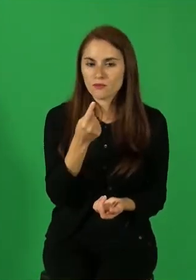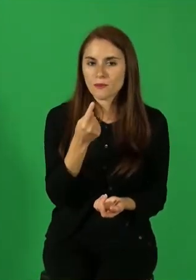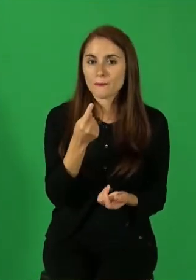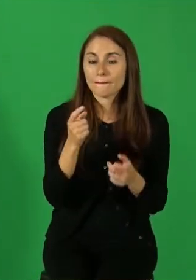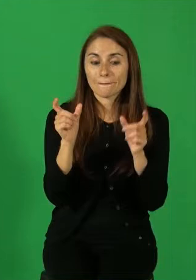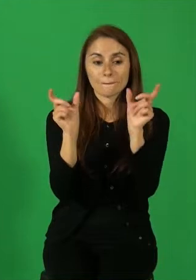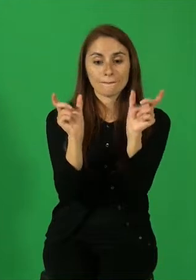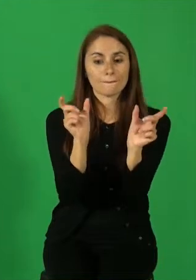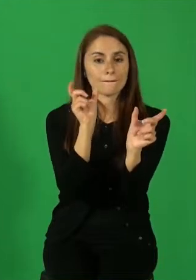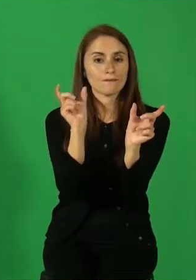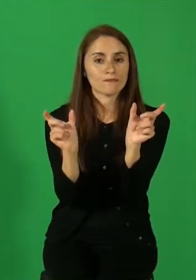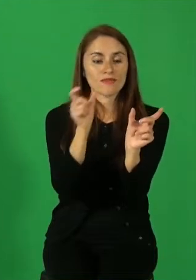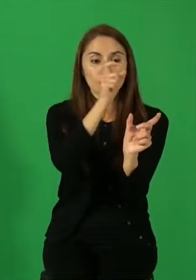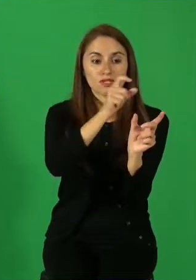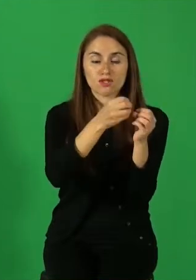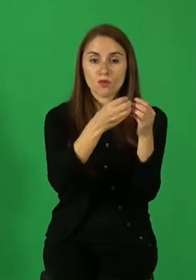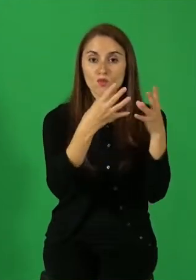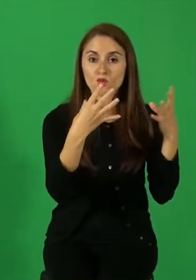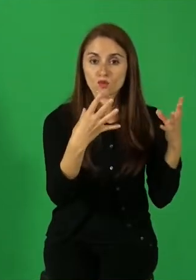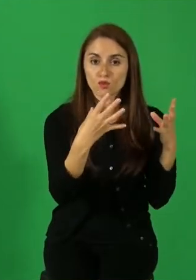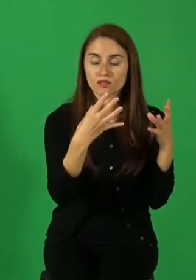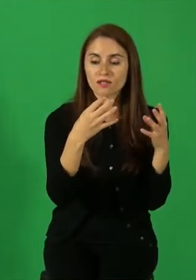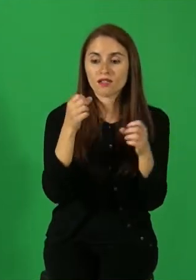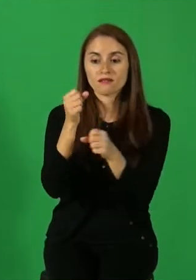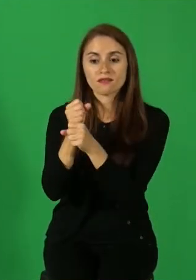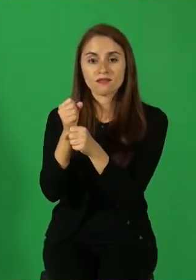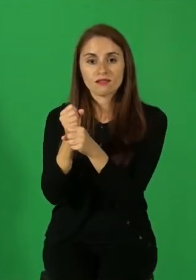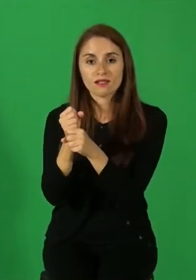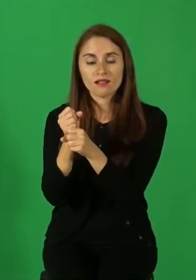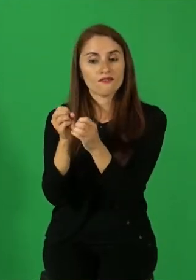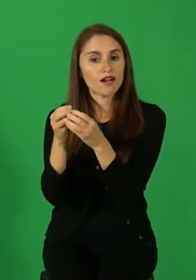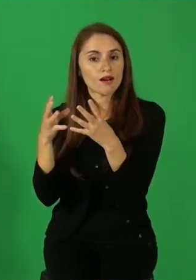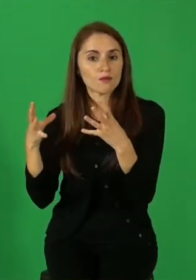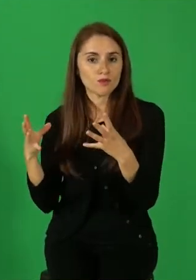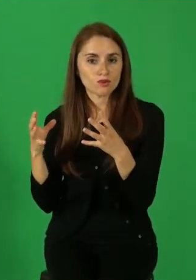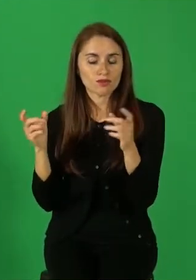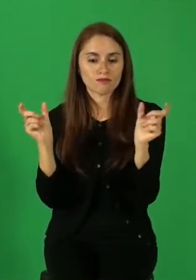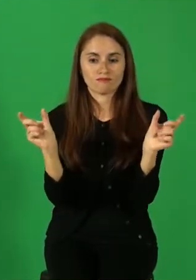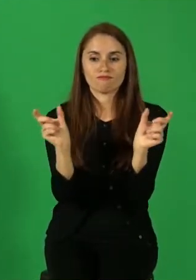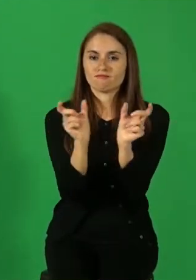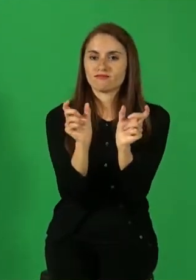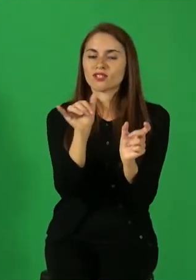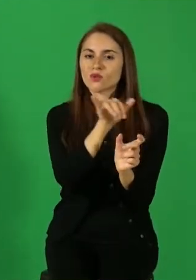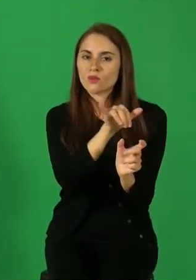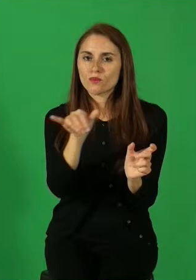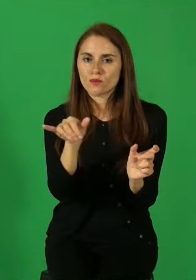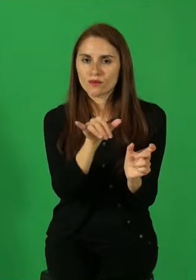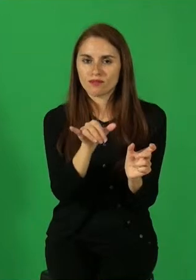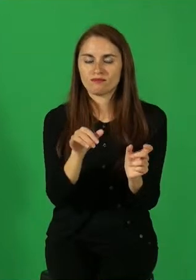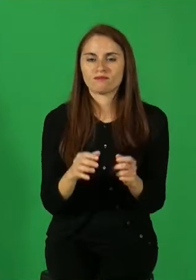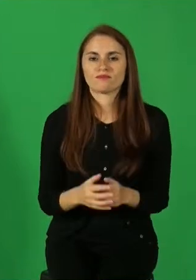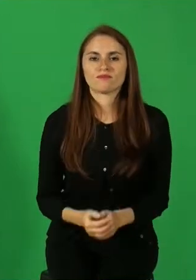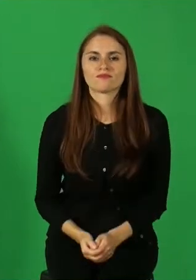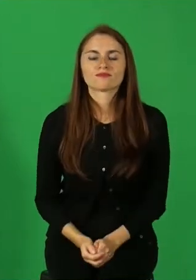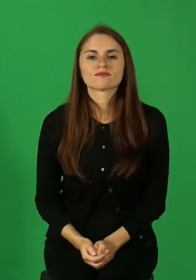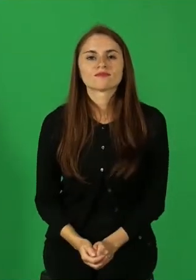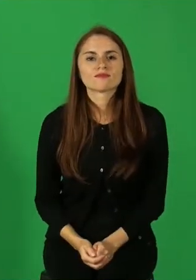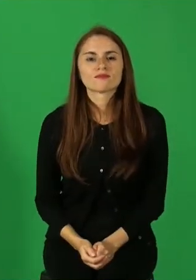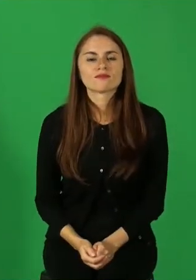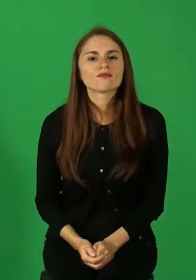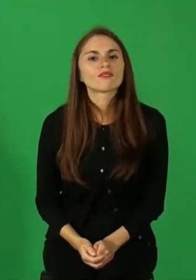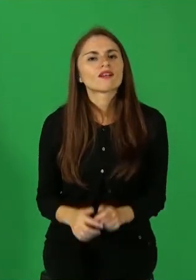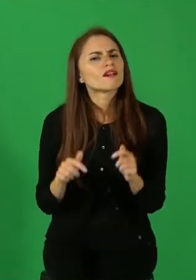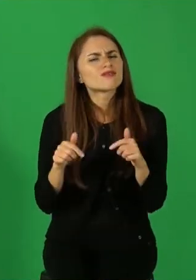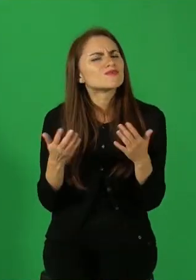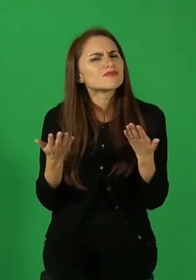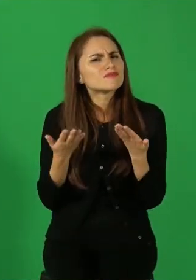existe concordancia entre el sujeto y el predicado acá expuesto. Vamos a ver ahora